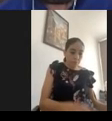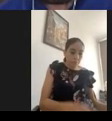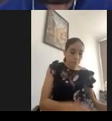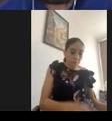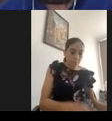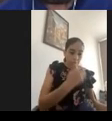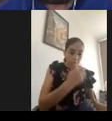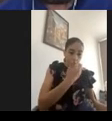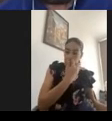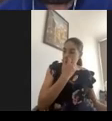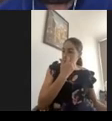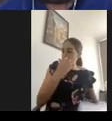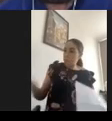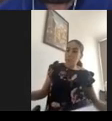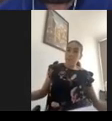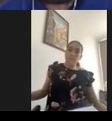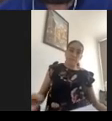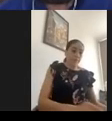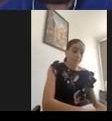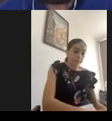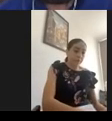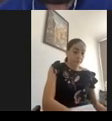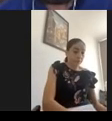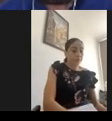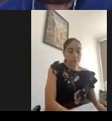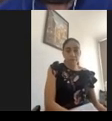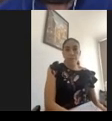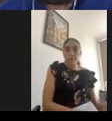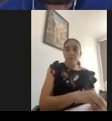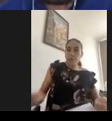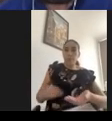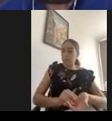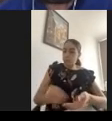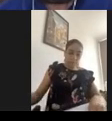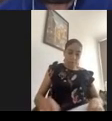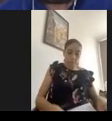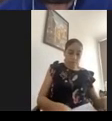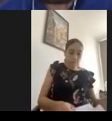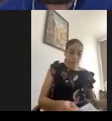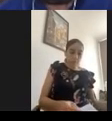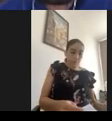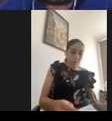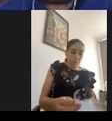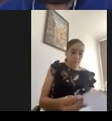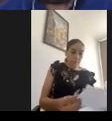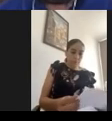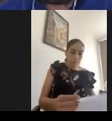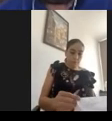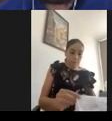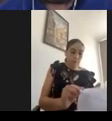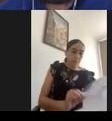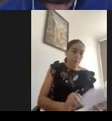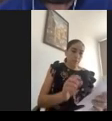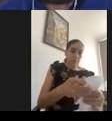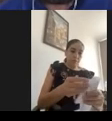del centro. O sea, la plaza es el corazón, ¿no? del centro. Entonces, el hecho de ya empezar a promover